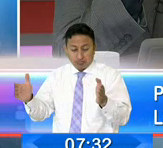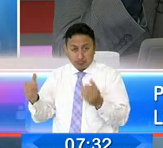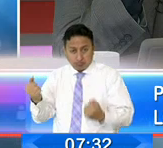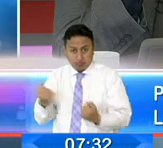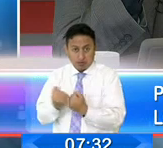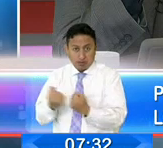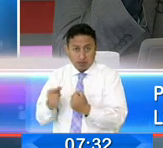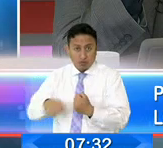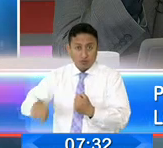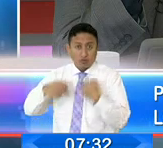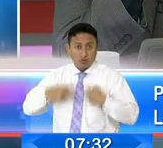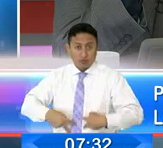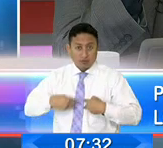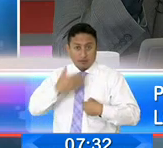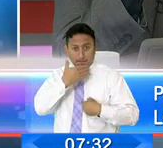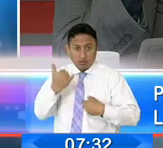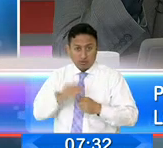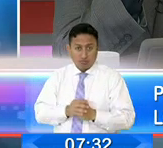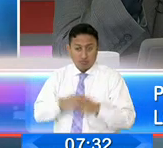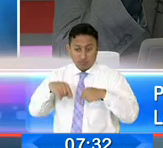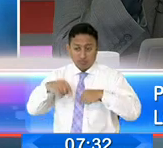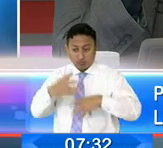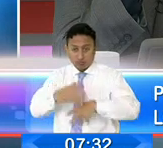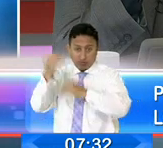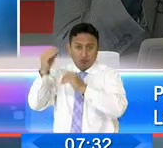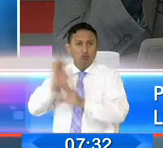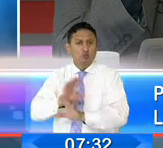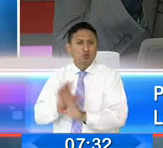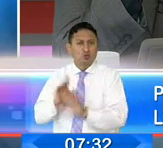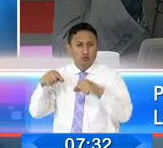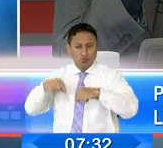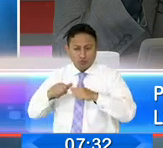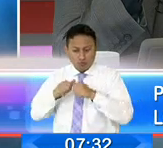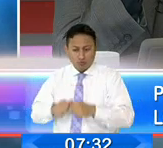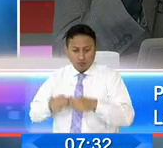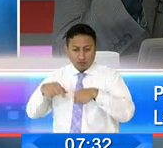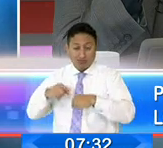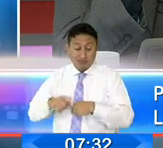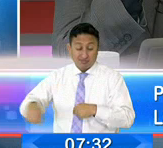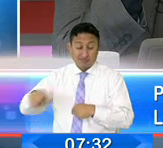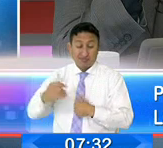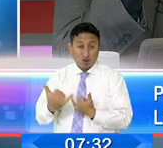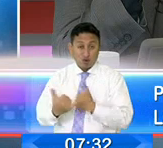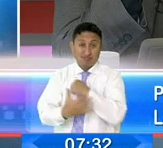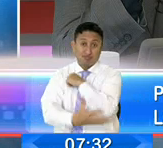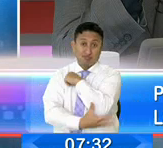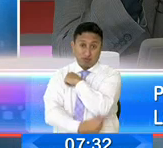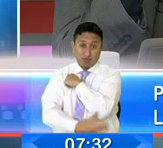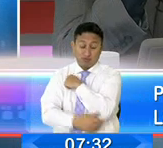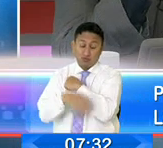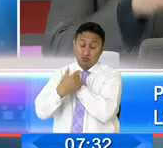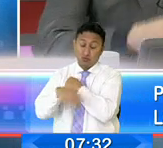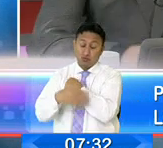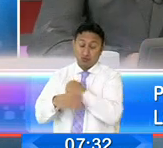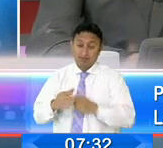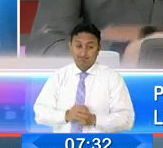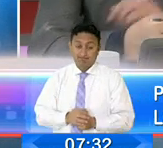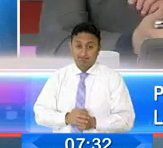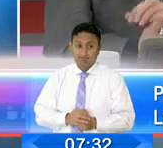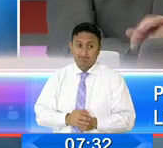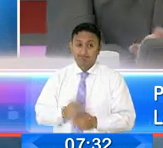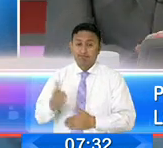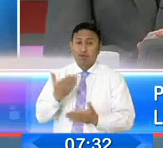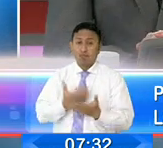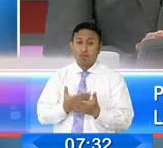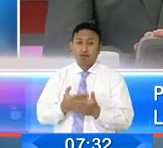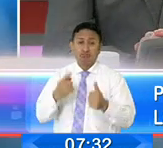mejores condiciones de vida, evitar la migración, evitar la gran pobreza que existe en este momento en el sector rural. Estas son dos propuestas